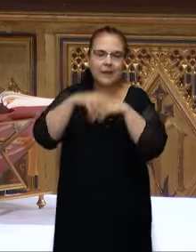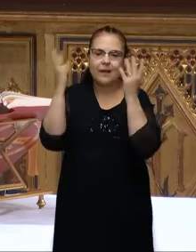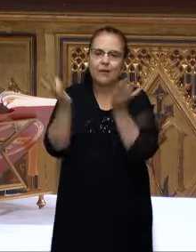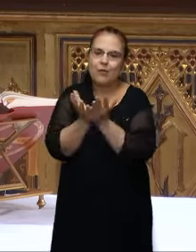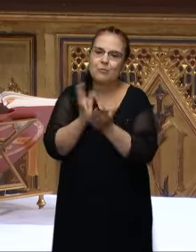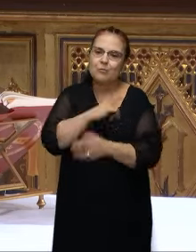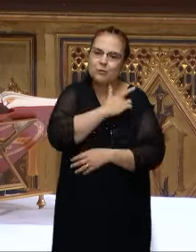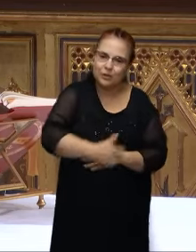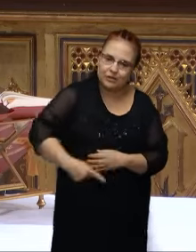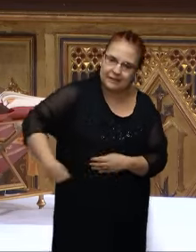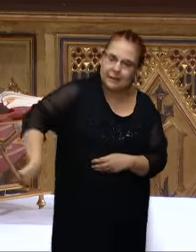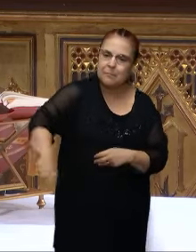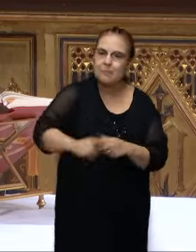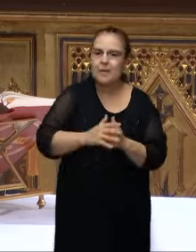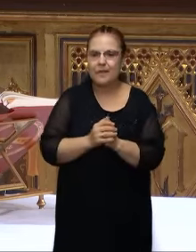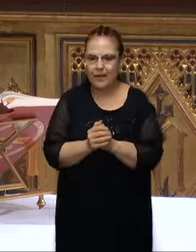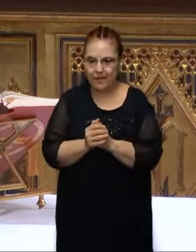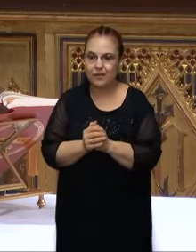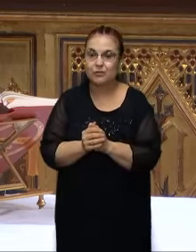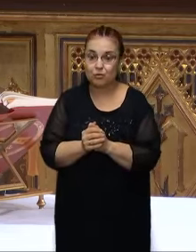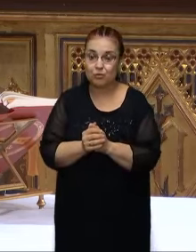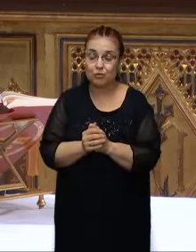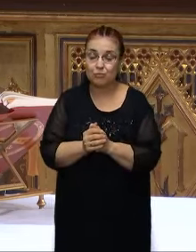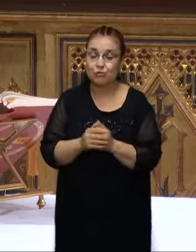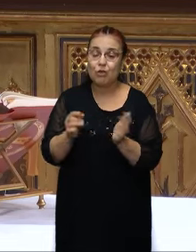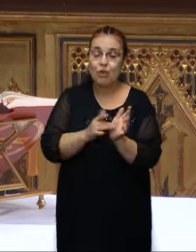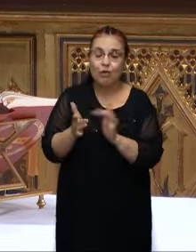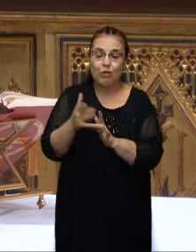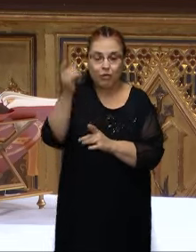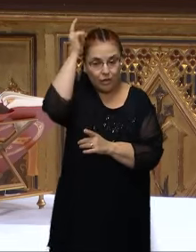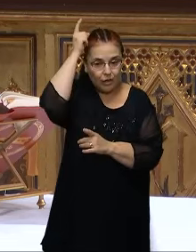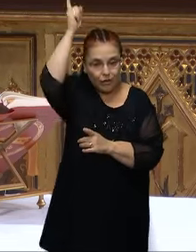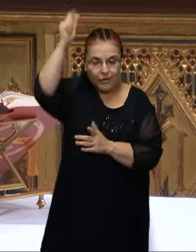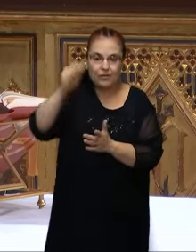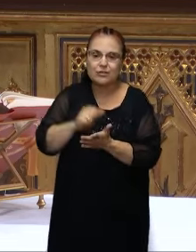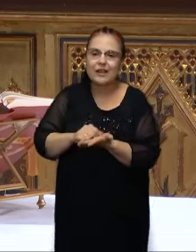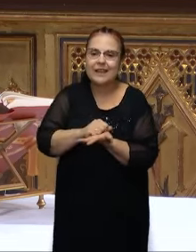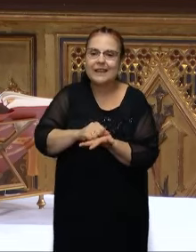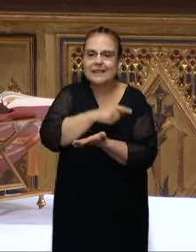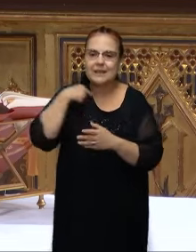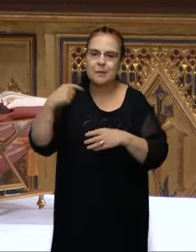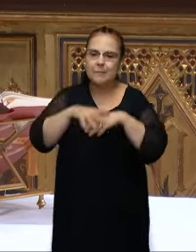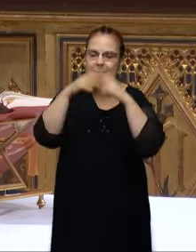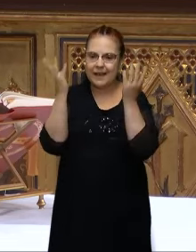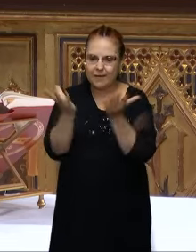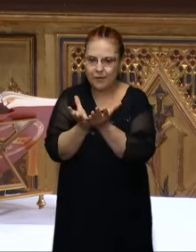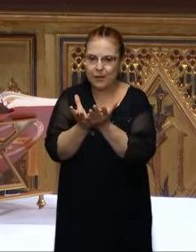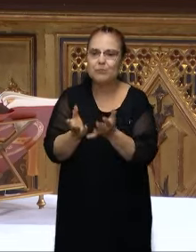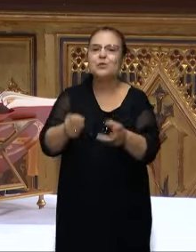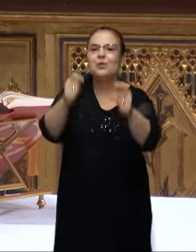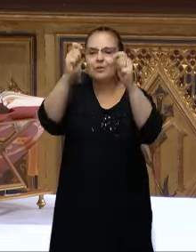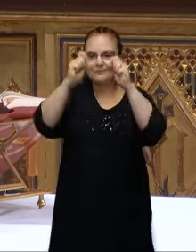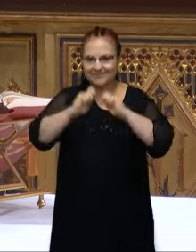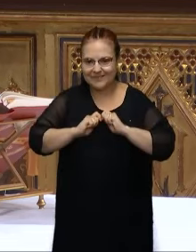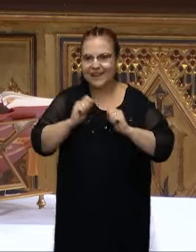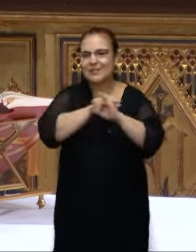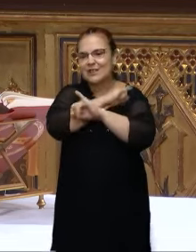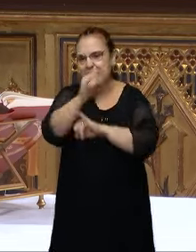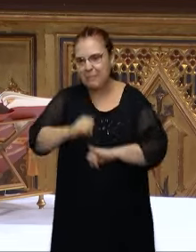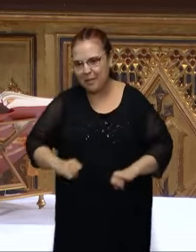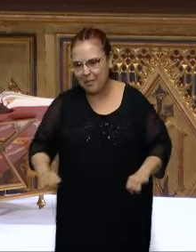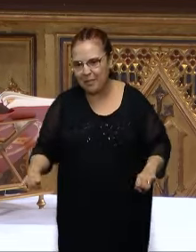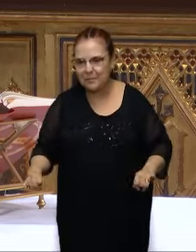el pecado del mundo, ten piedad de nosotros. Cordero de Dios, que quitas el pecado del mundo,